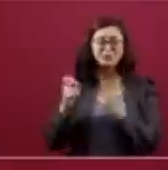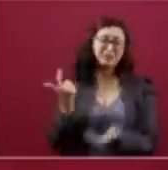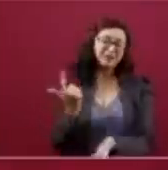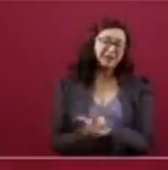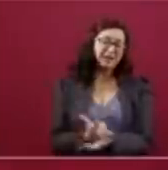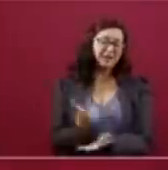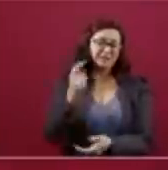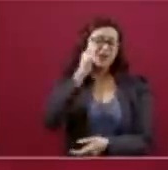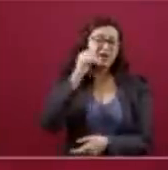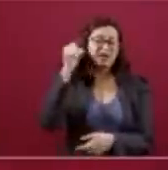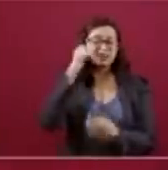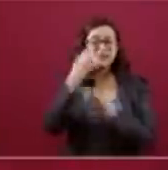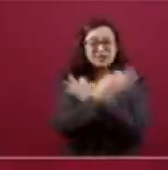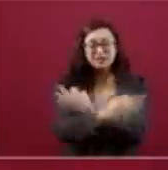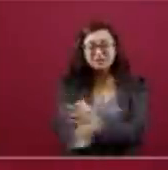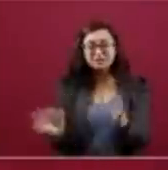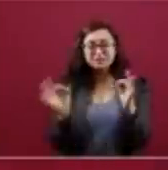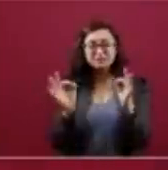el día de ayer.